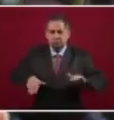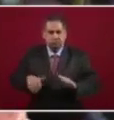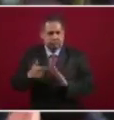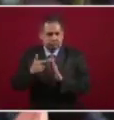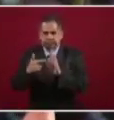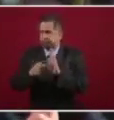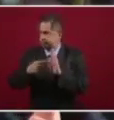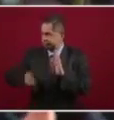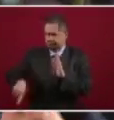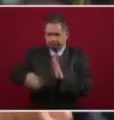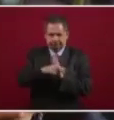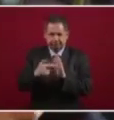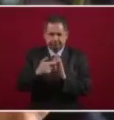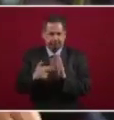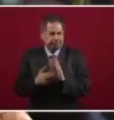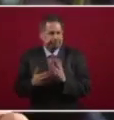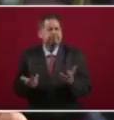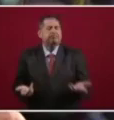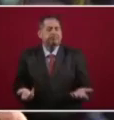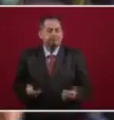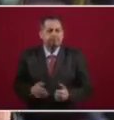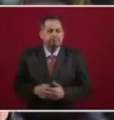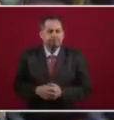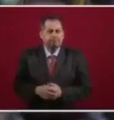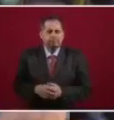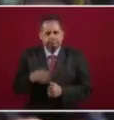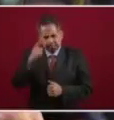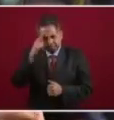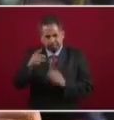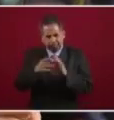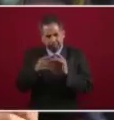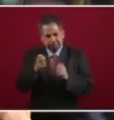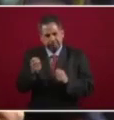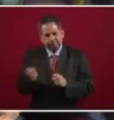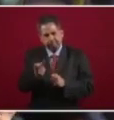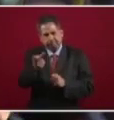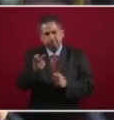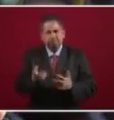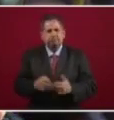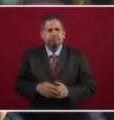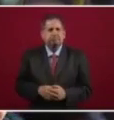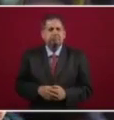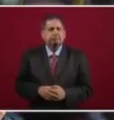que seguir. Resumo, para preguntar,